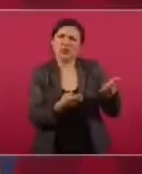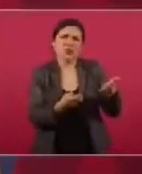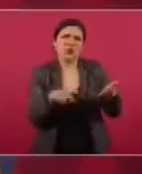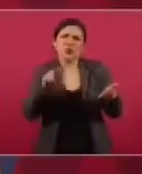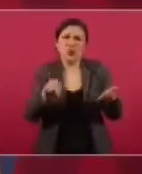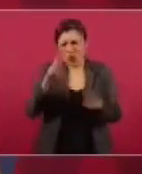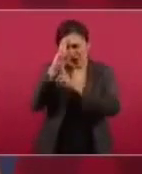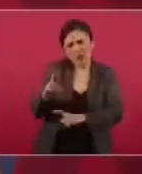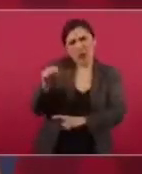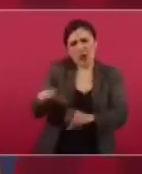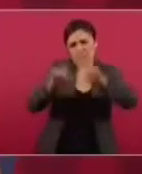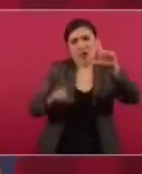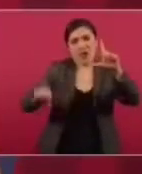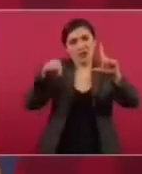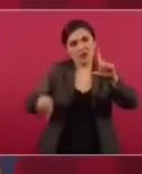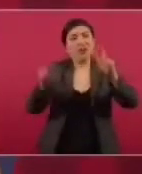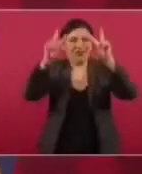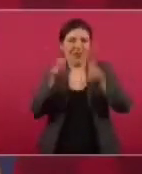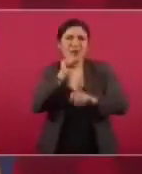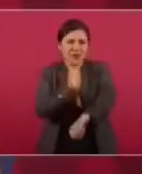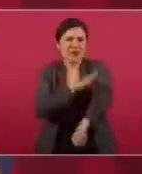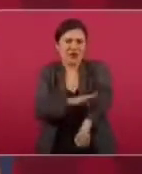nuestra soberanía en materia energética.